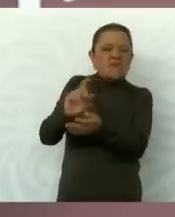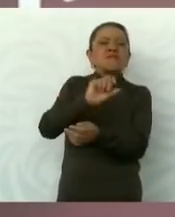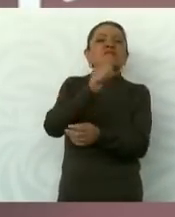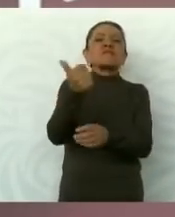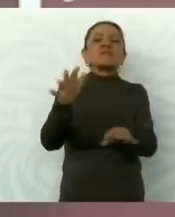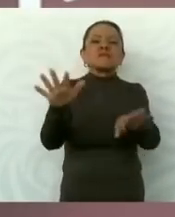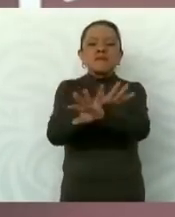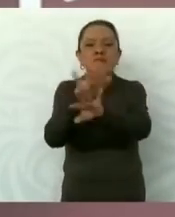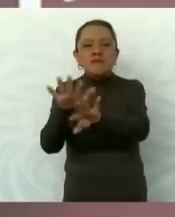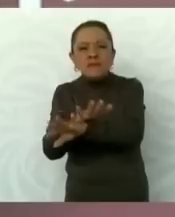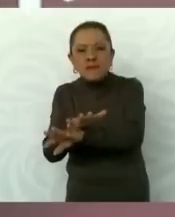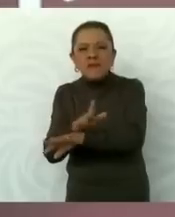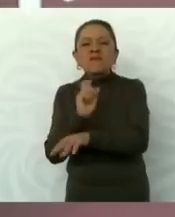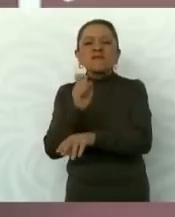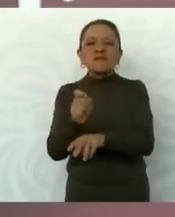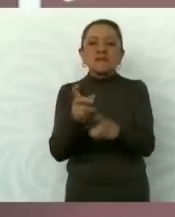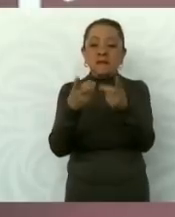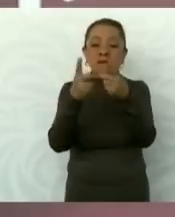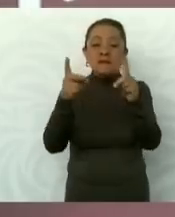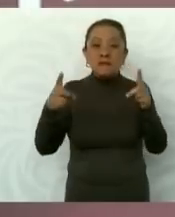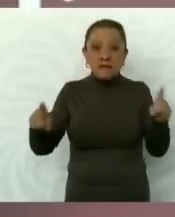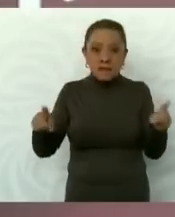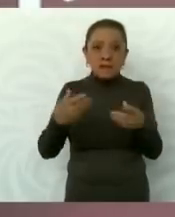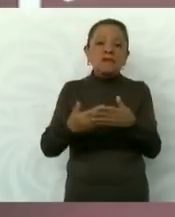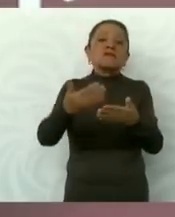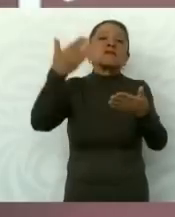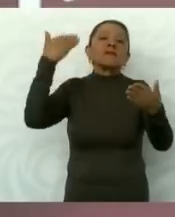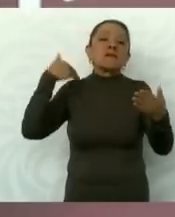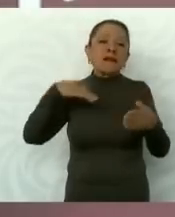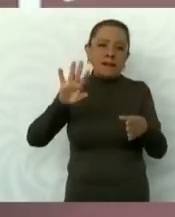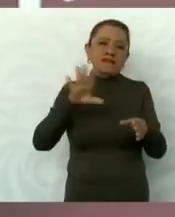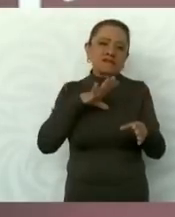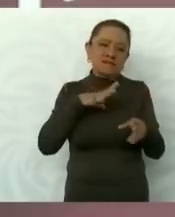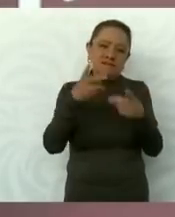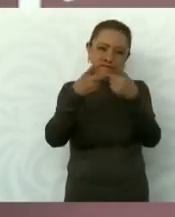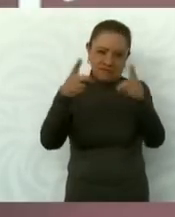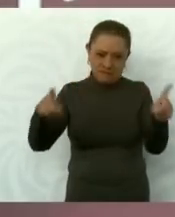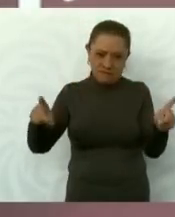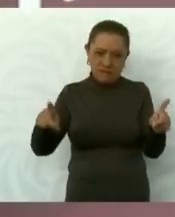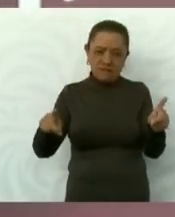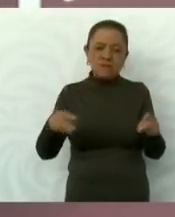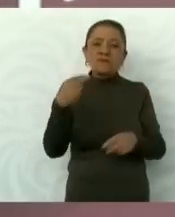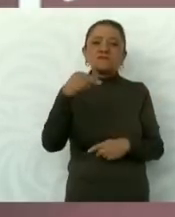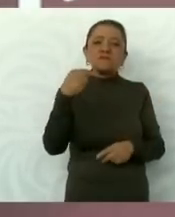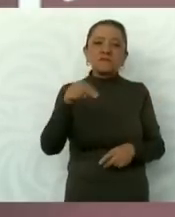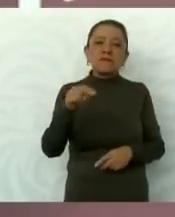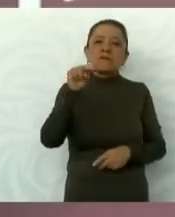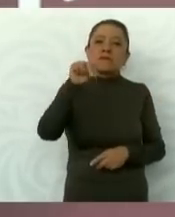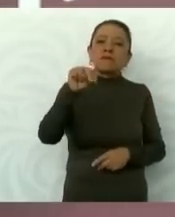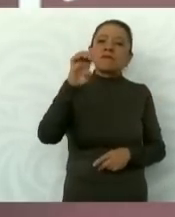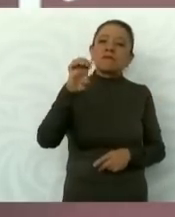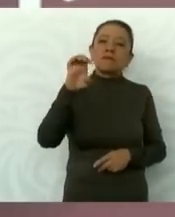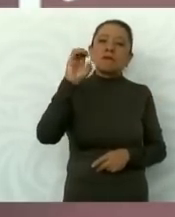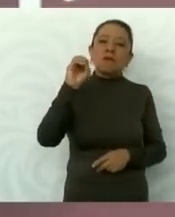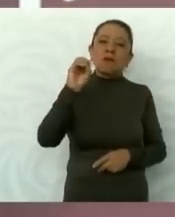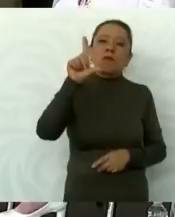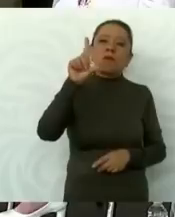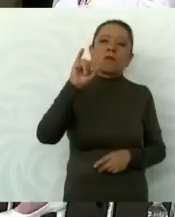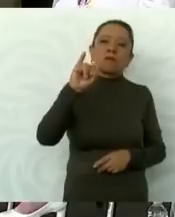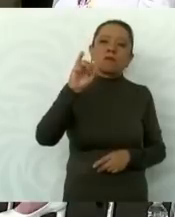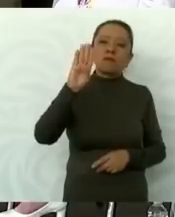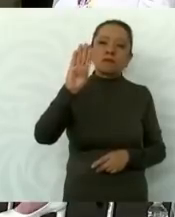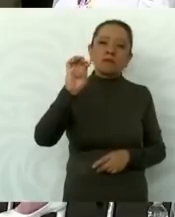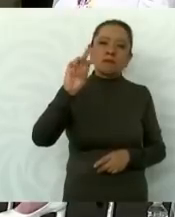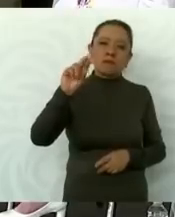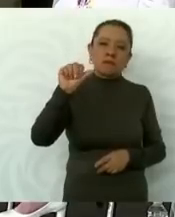un modelo que se llamaba el modelo neoliberal, que pensaba que dándole a los de